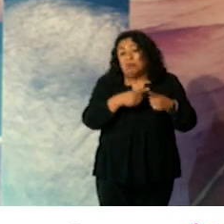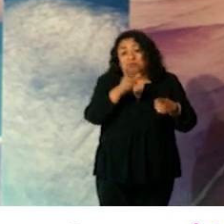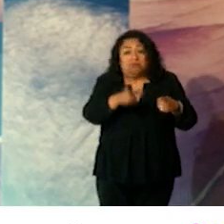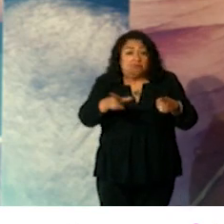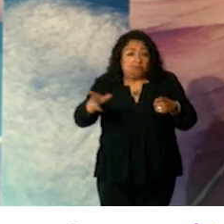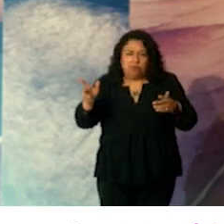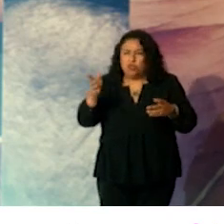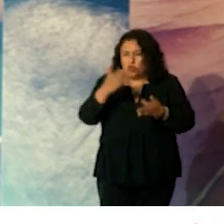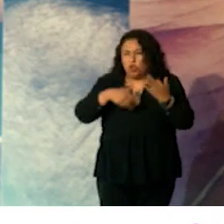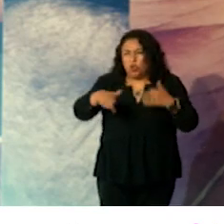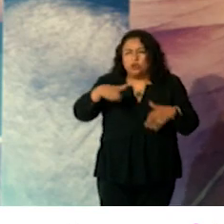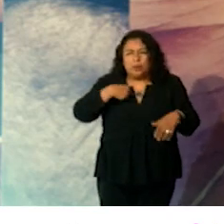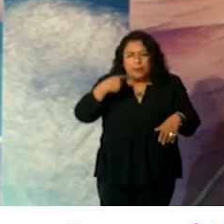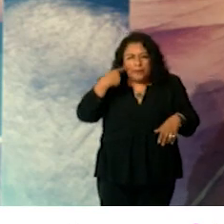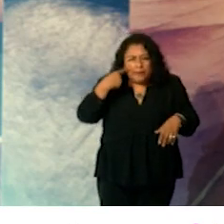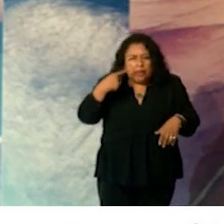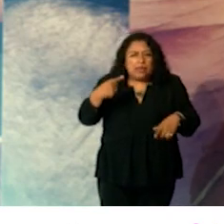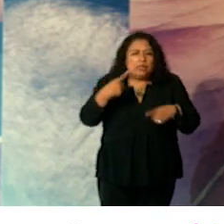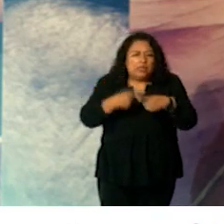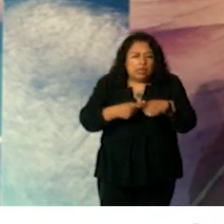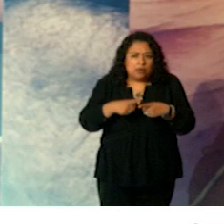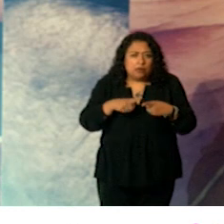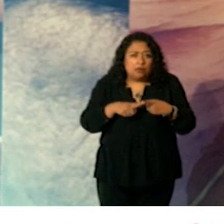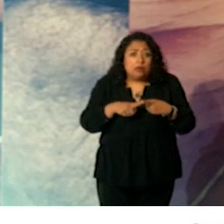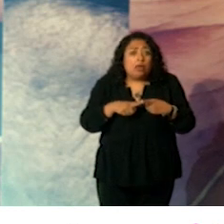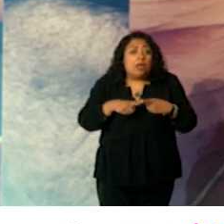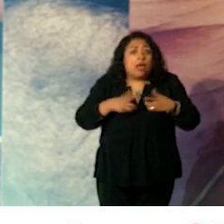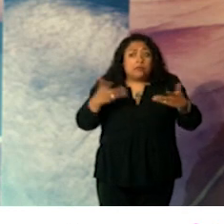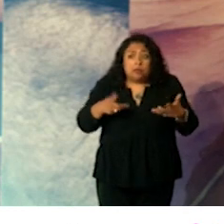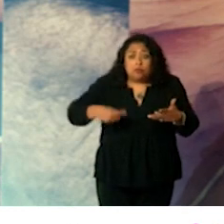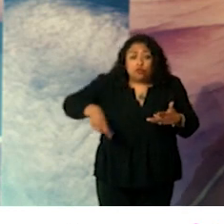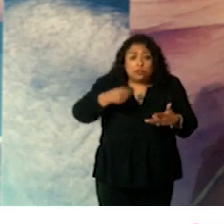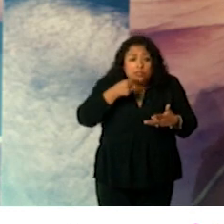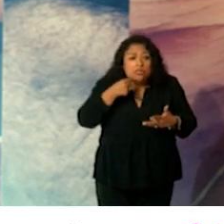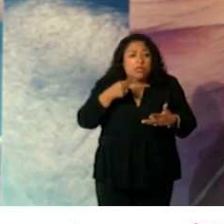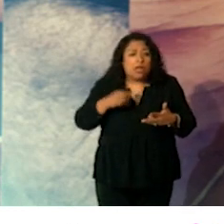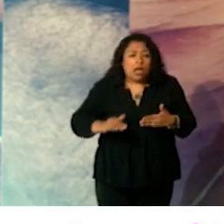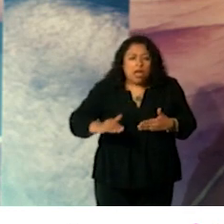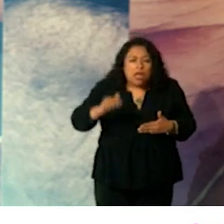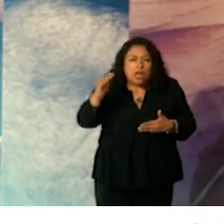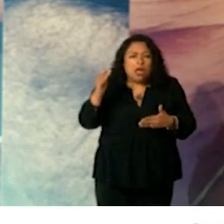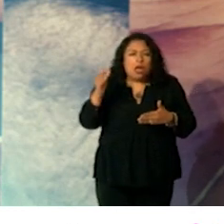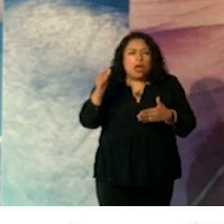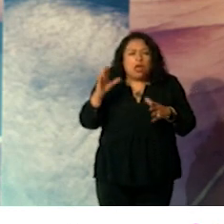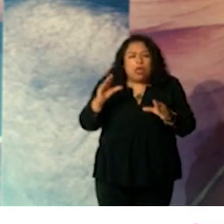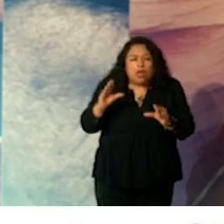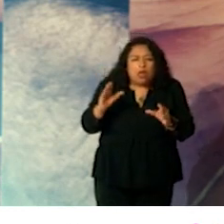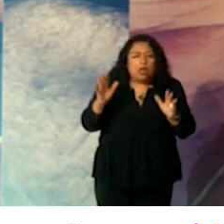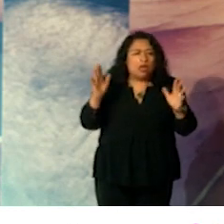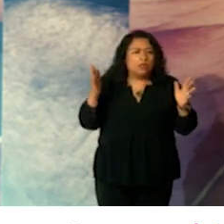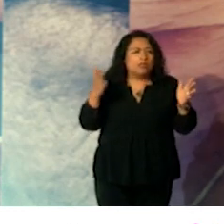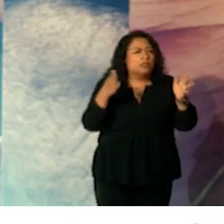creo que todos se van a dar cuenta de quién estoy hablando, de estamos haciendo que los chicos crezcan blanditos, tenemos que